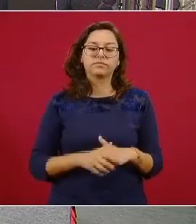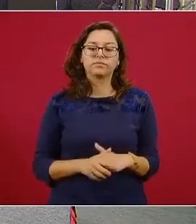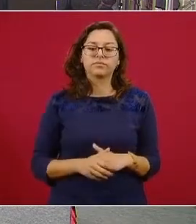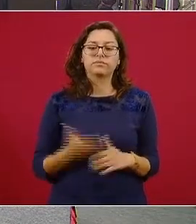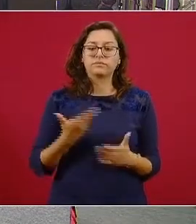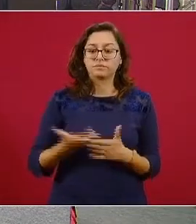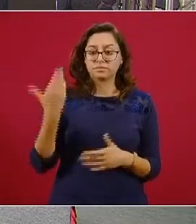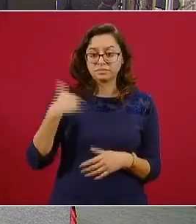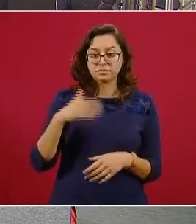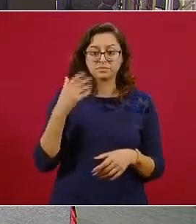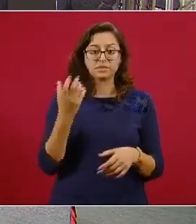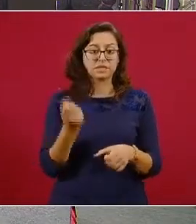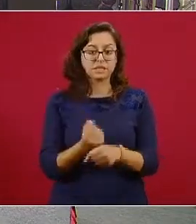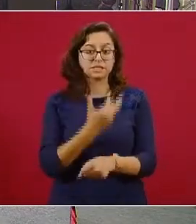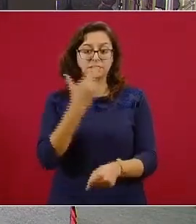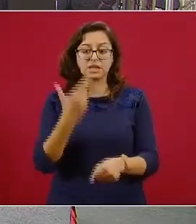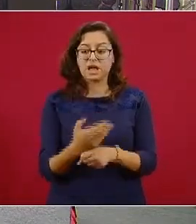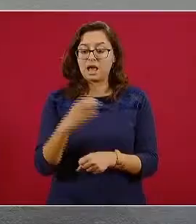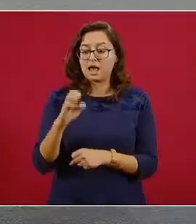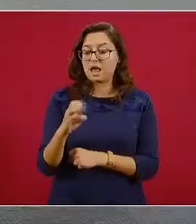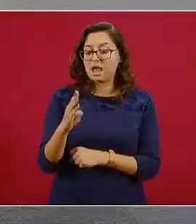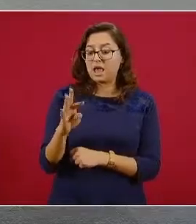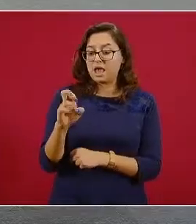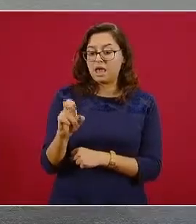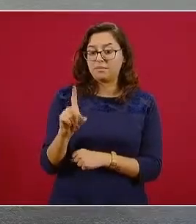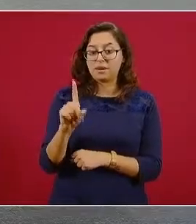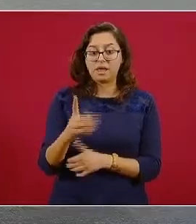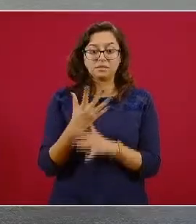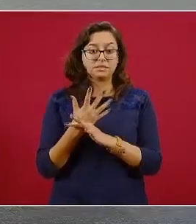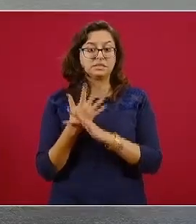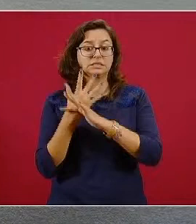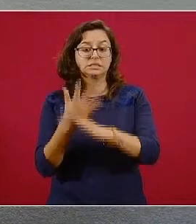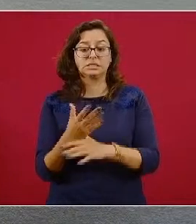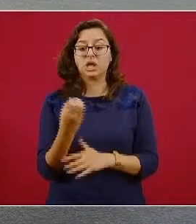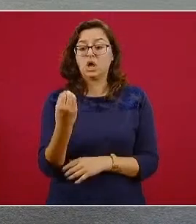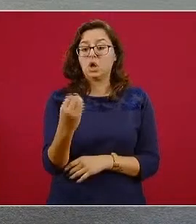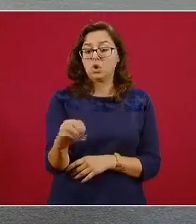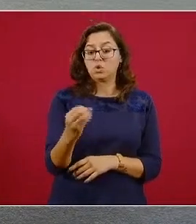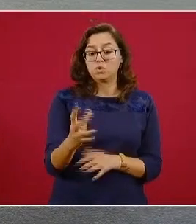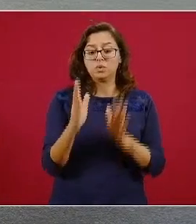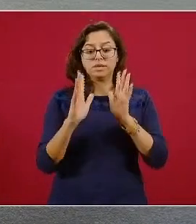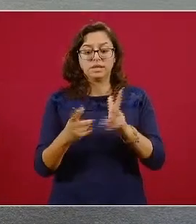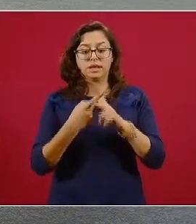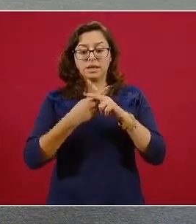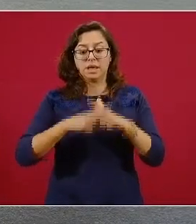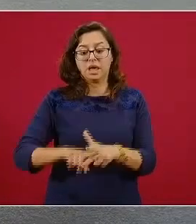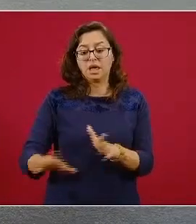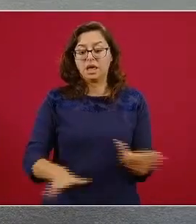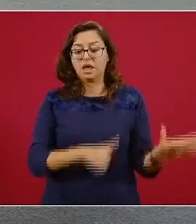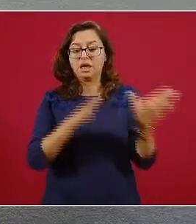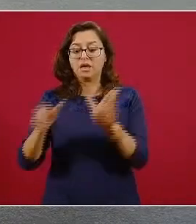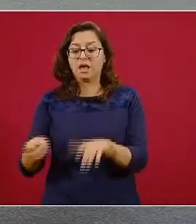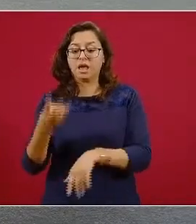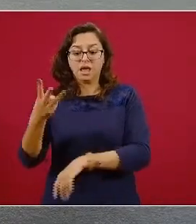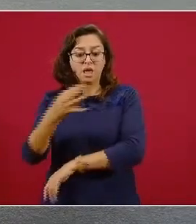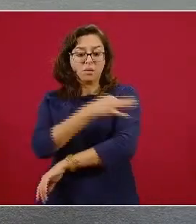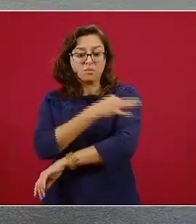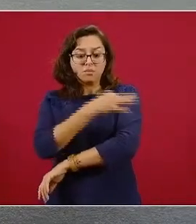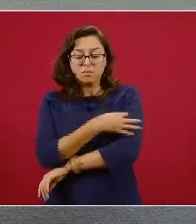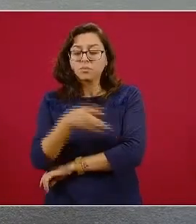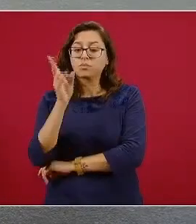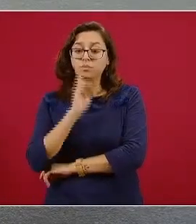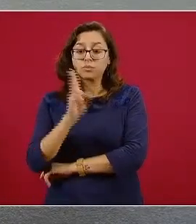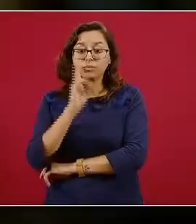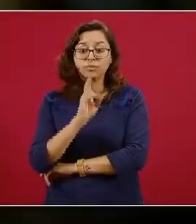Ebrard señaló que en octubre van a iniciar en México ya pruebas de vacunas en fase 3 y que será la Secretaría de Salud la encargada de dar los